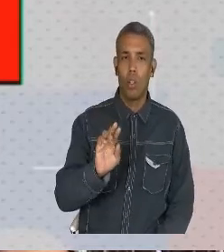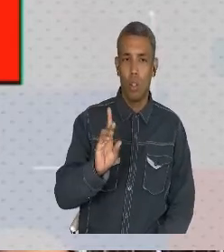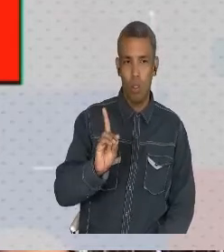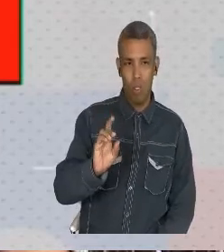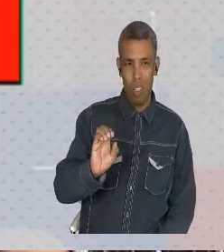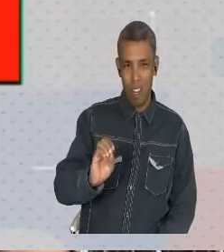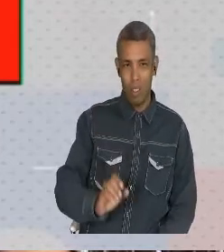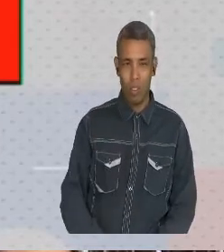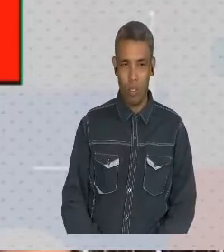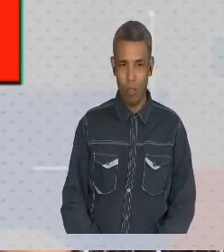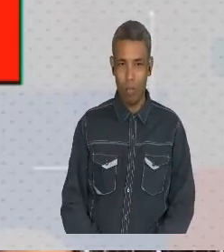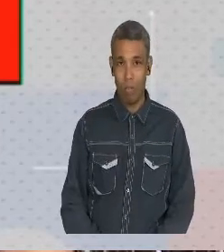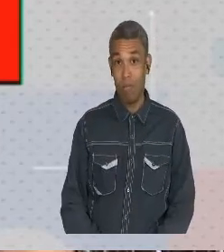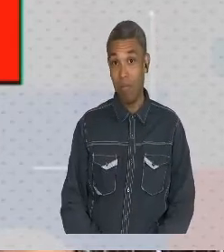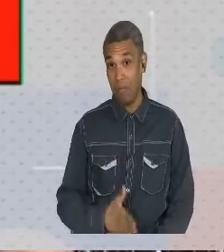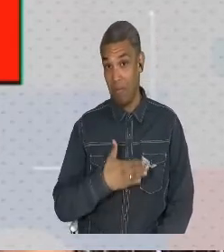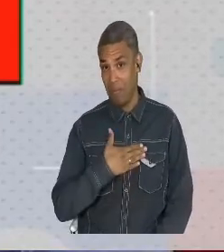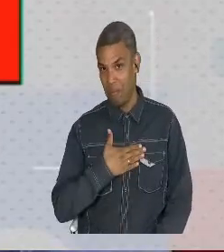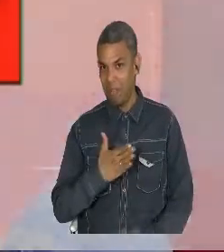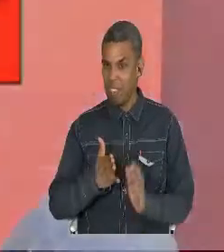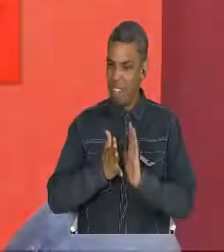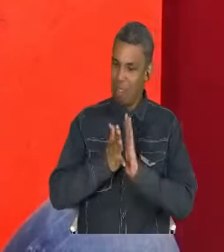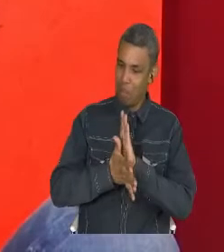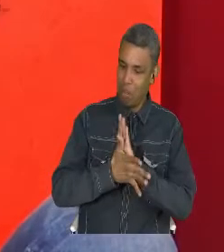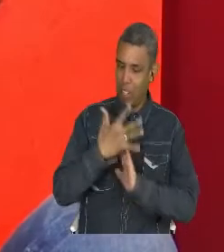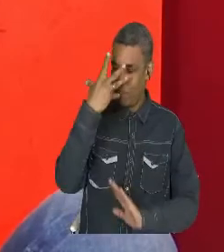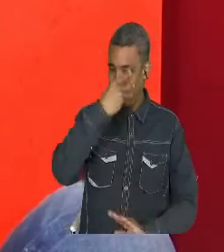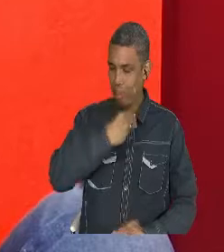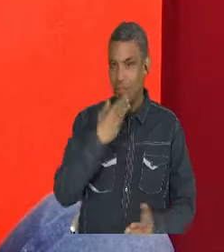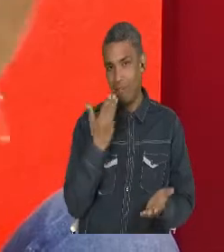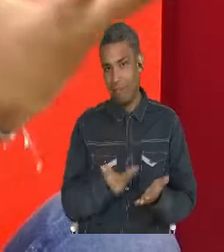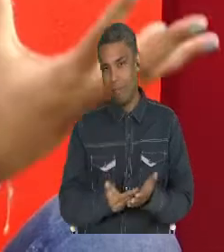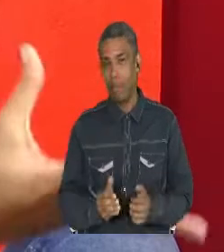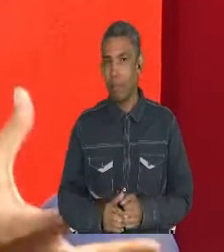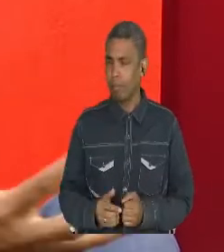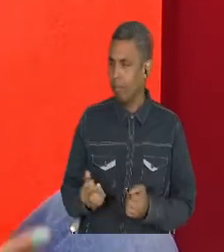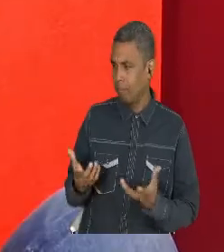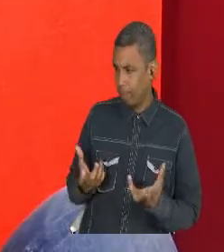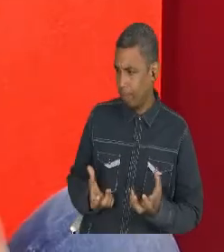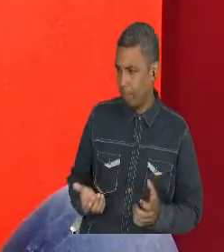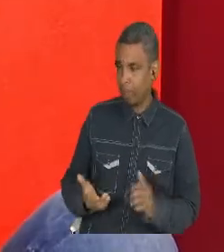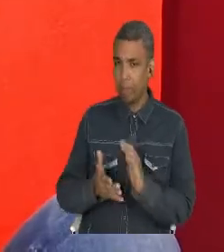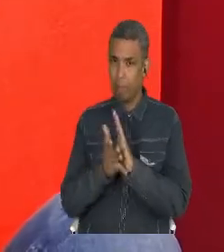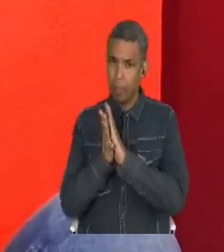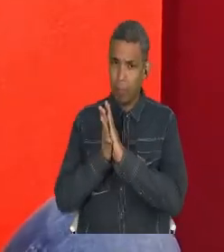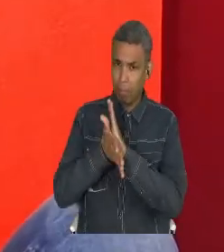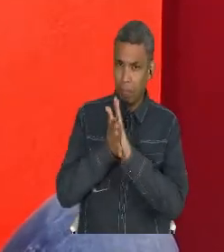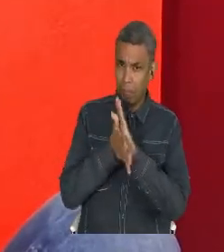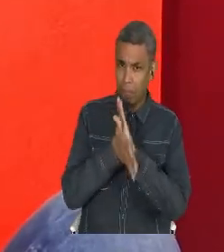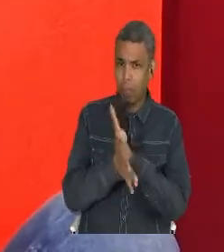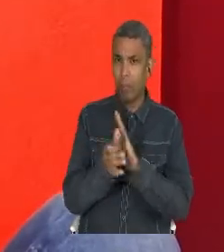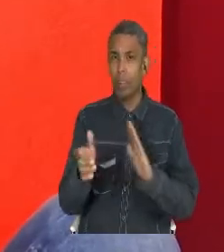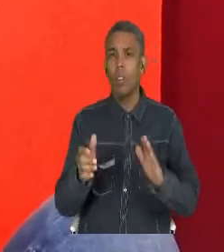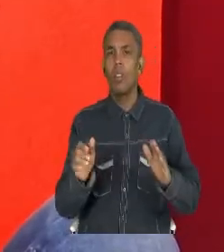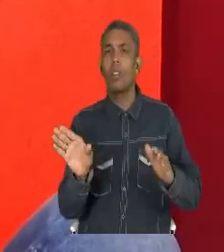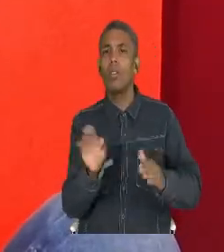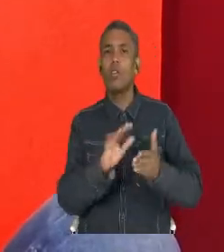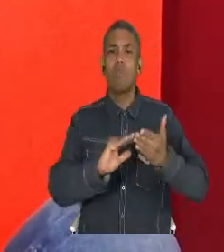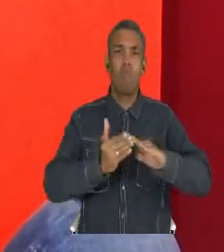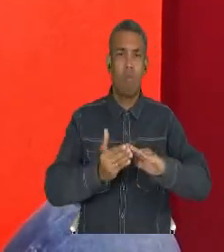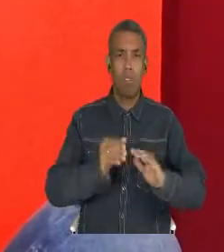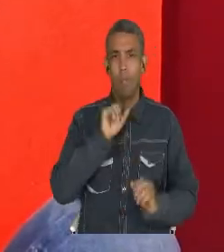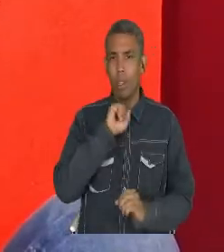que uno les dice a los demás. Bueno, quiero preguntarte, quiero que nos cuentes aquí a todos en casa, a nuestros televidentes, ¿en qué consiste